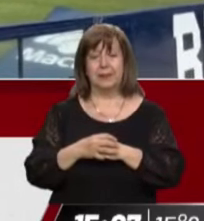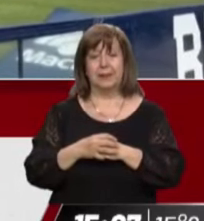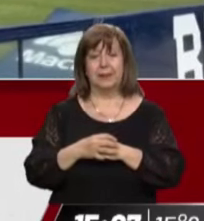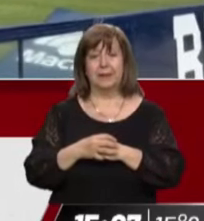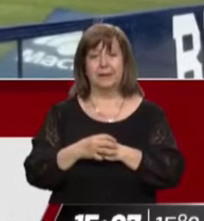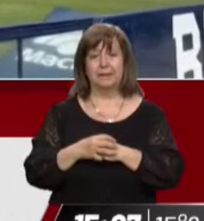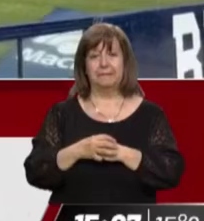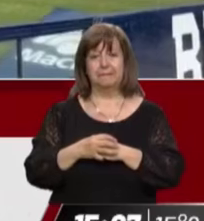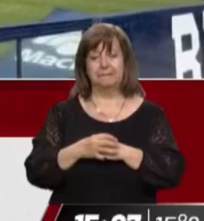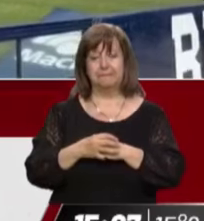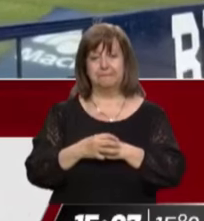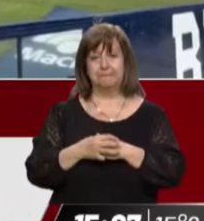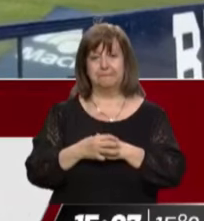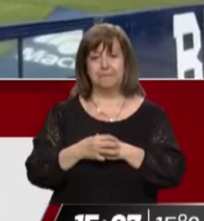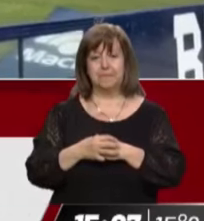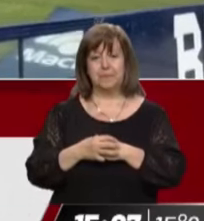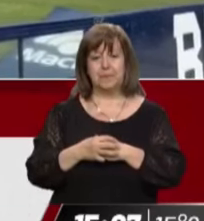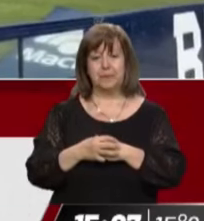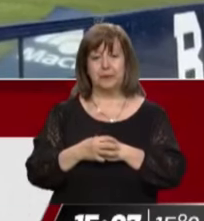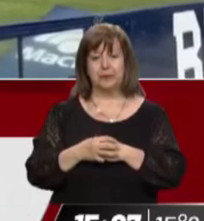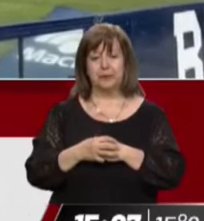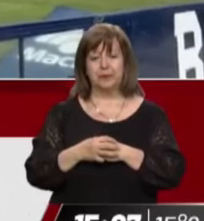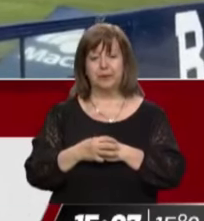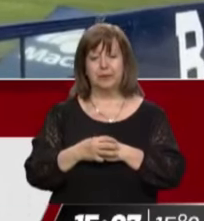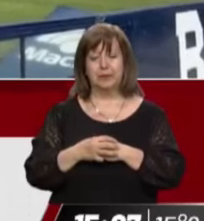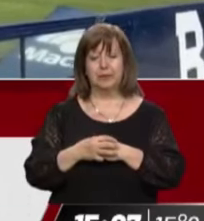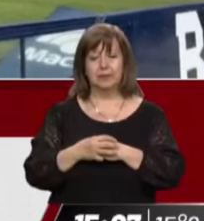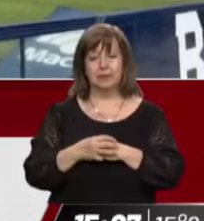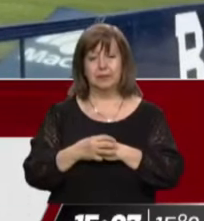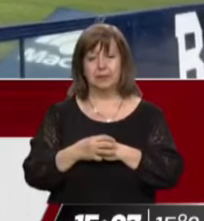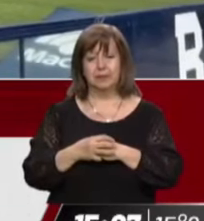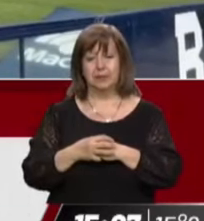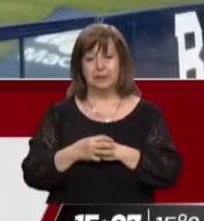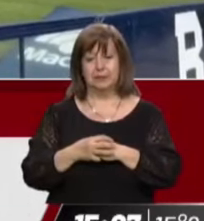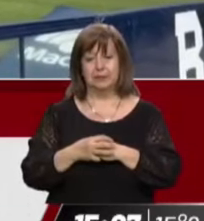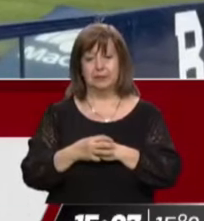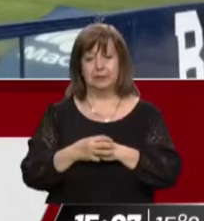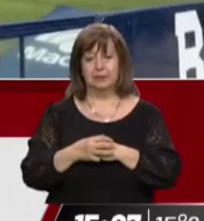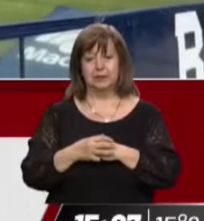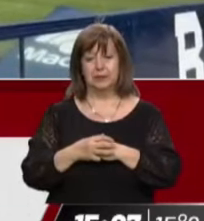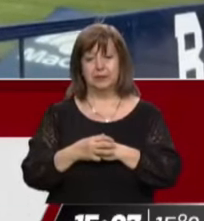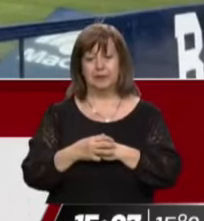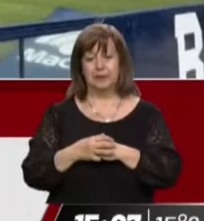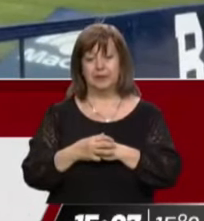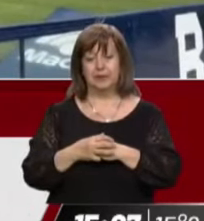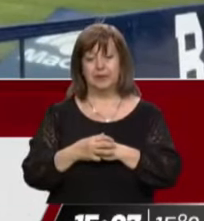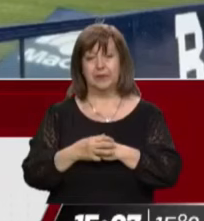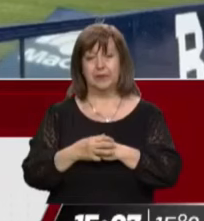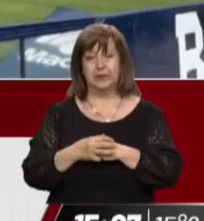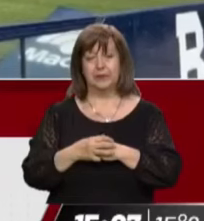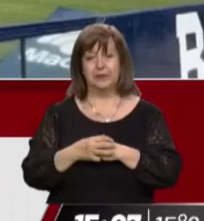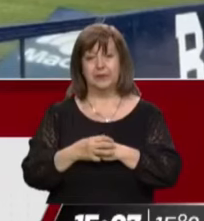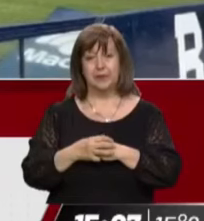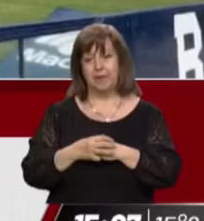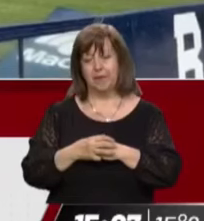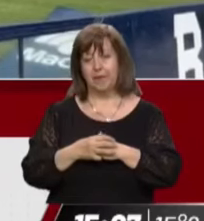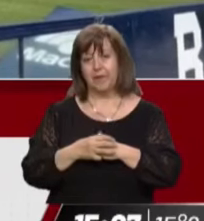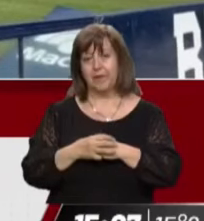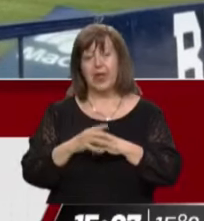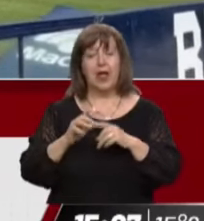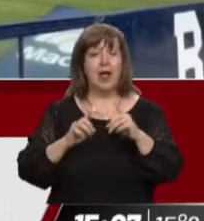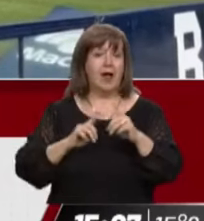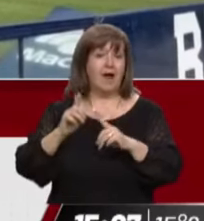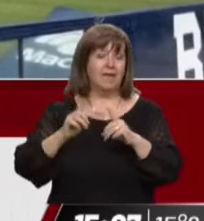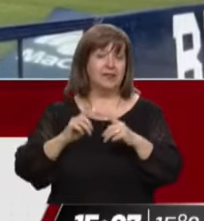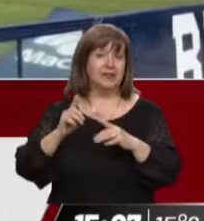dale. Sí. Digo, tantas veces decíamos en el emparejamiento de los clásicos que a Godoy Cruz no le